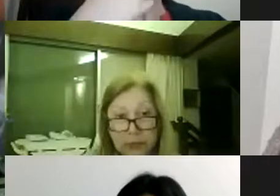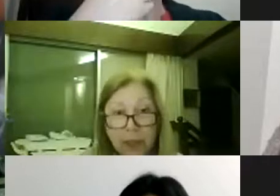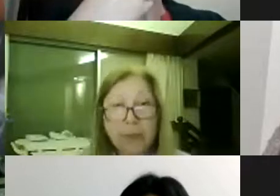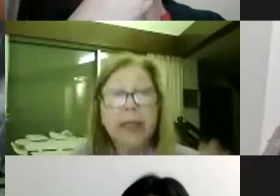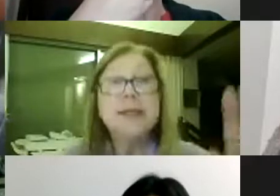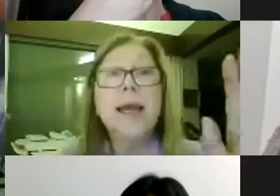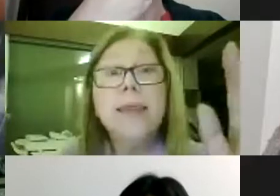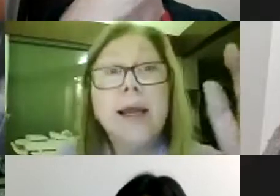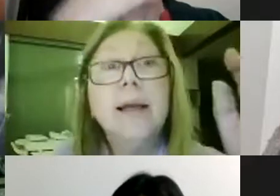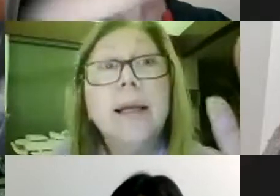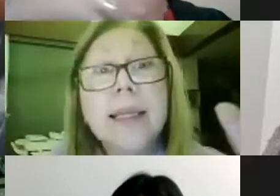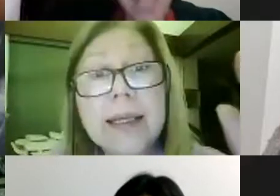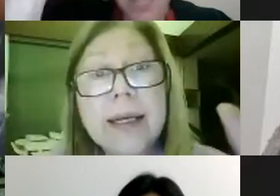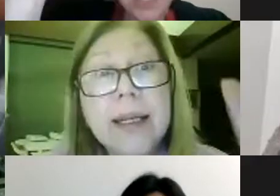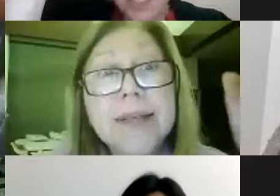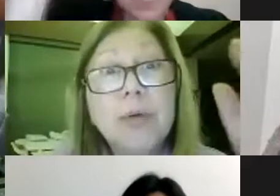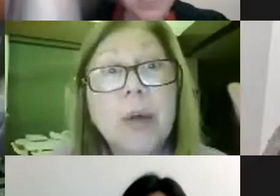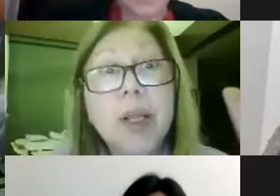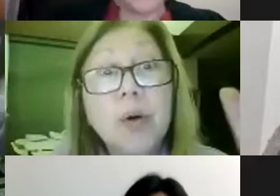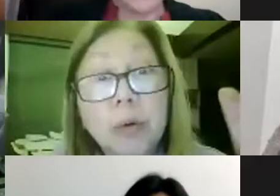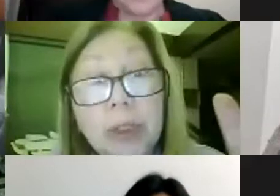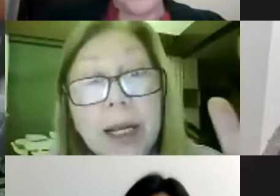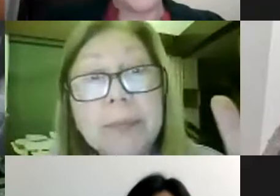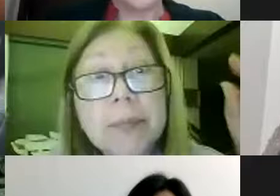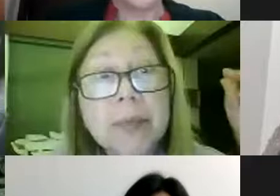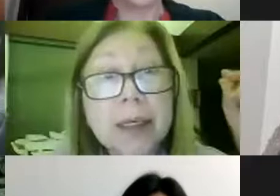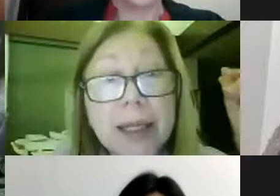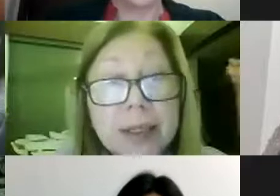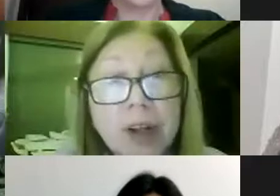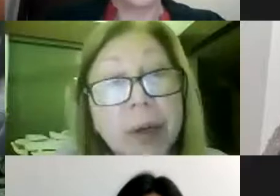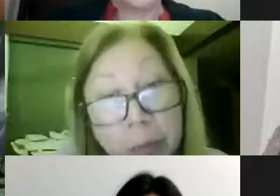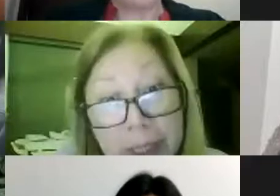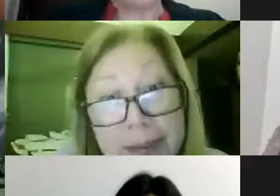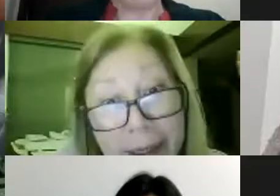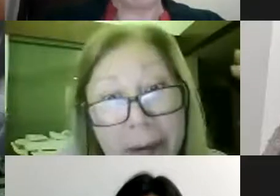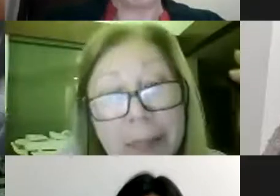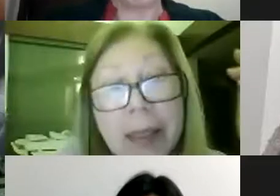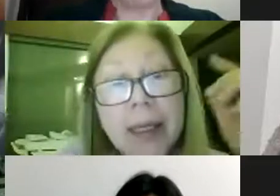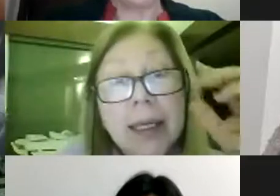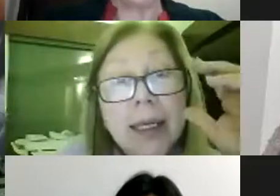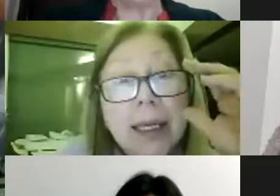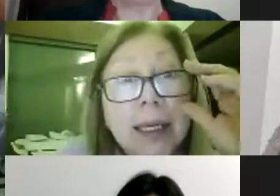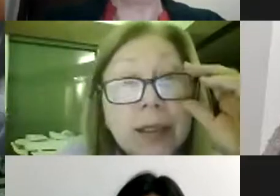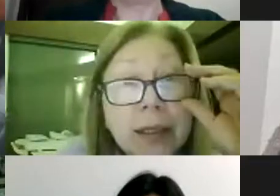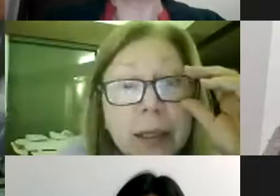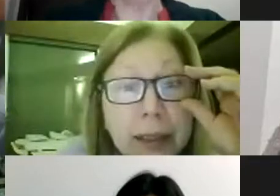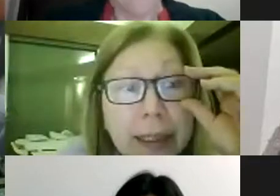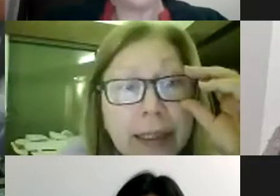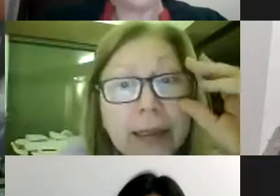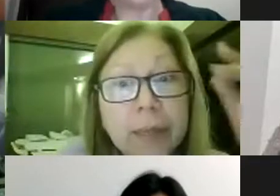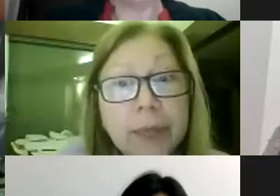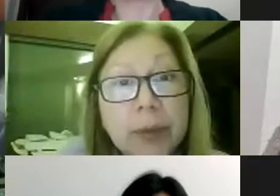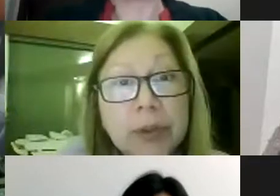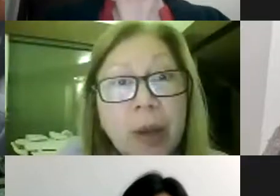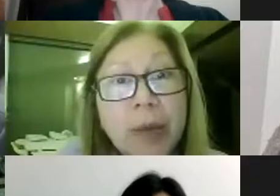Viene de la conocida anterior todo este tema, ¿no? Sí. Muy fuerte. Hola, una pregunta tenemos por